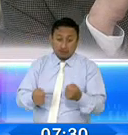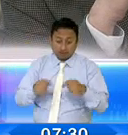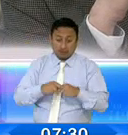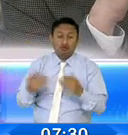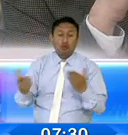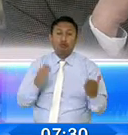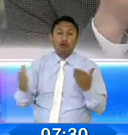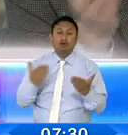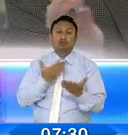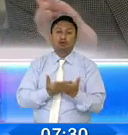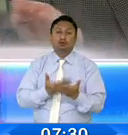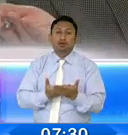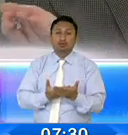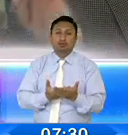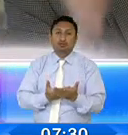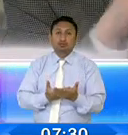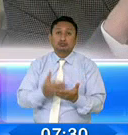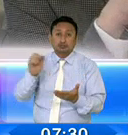porque sí,